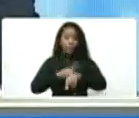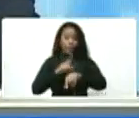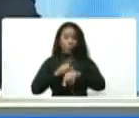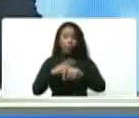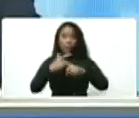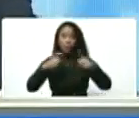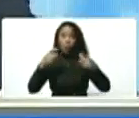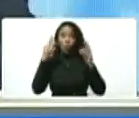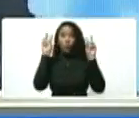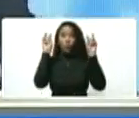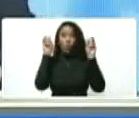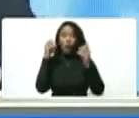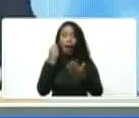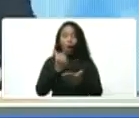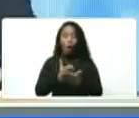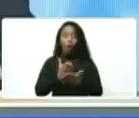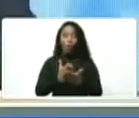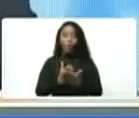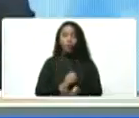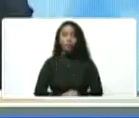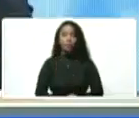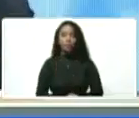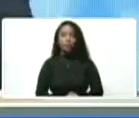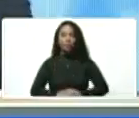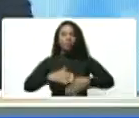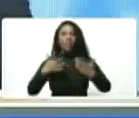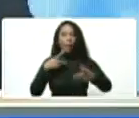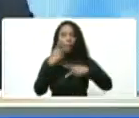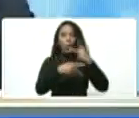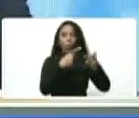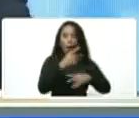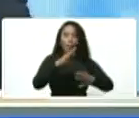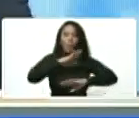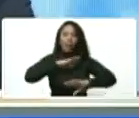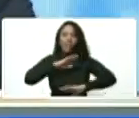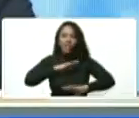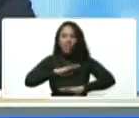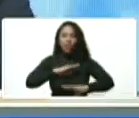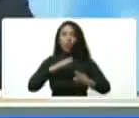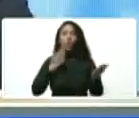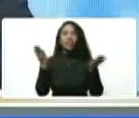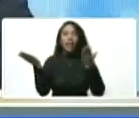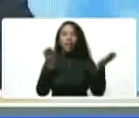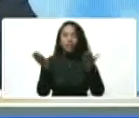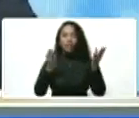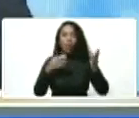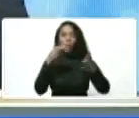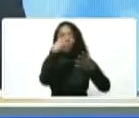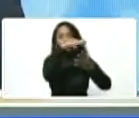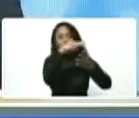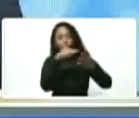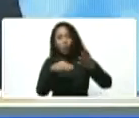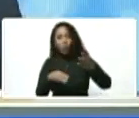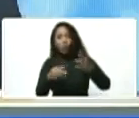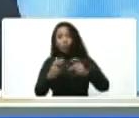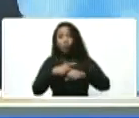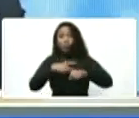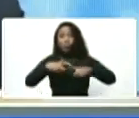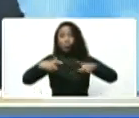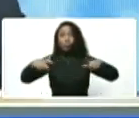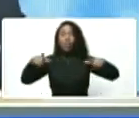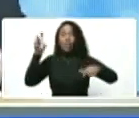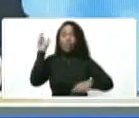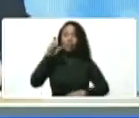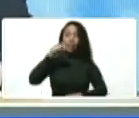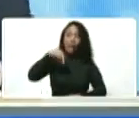nueva economía que produzca los bienes, los servicios, los productos y la riqueza que necesita